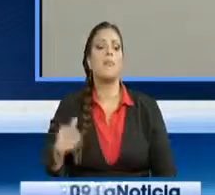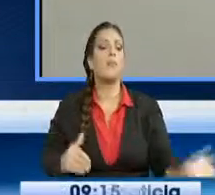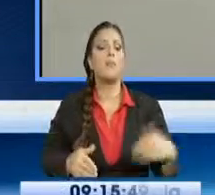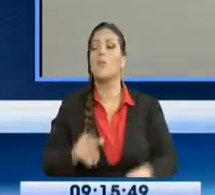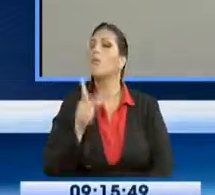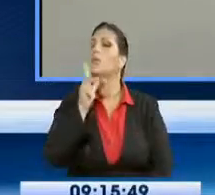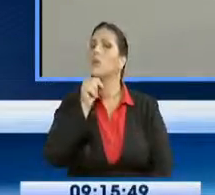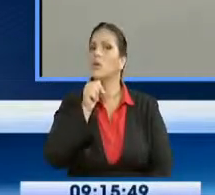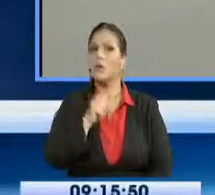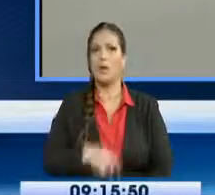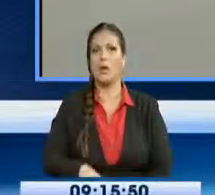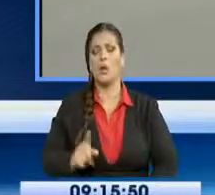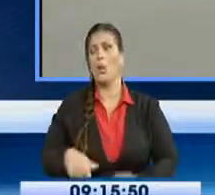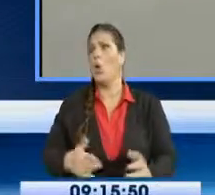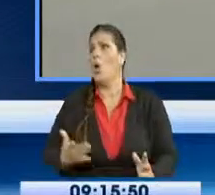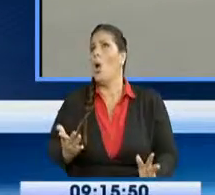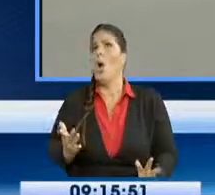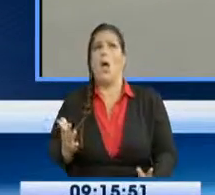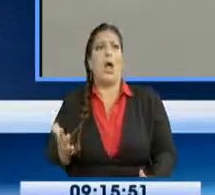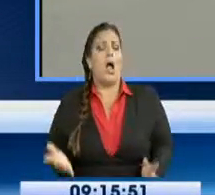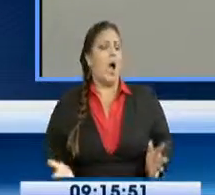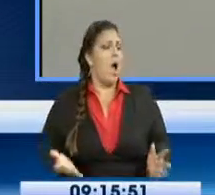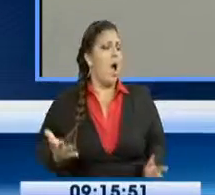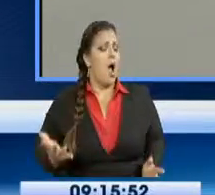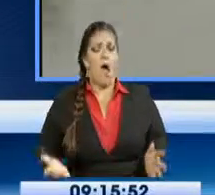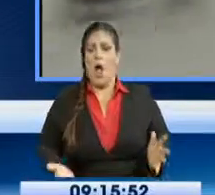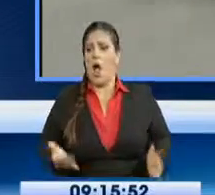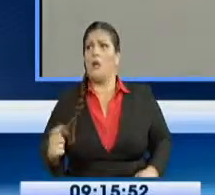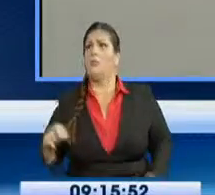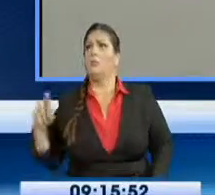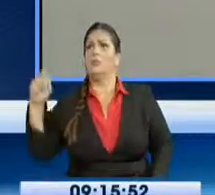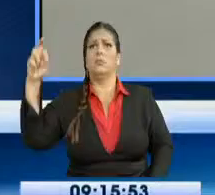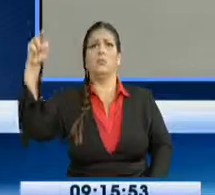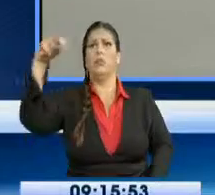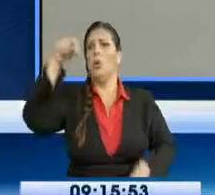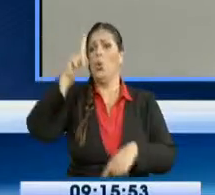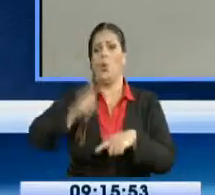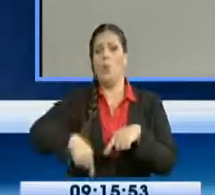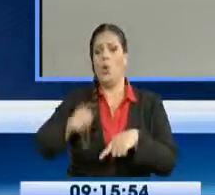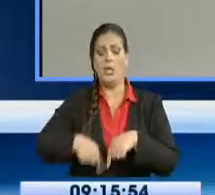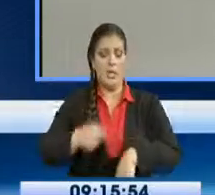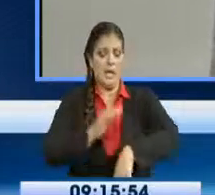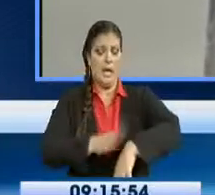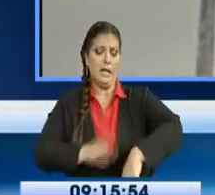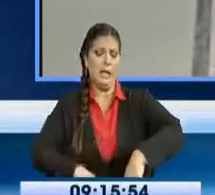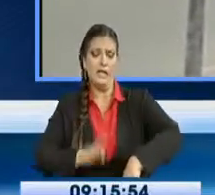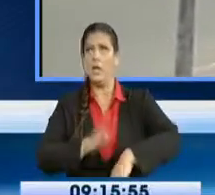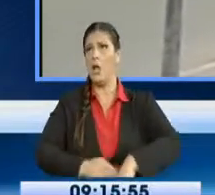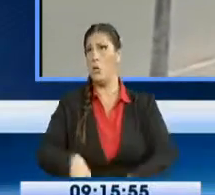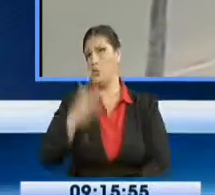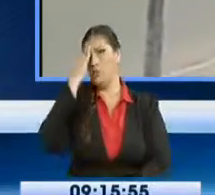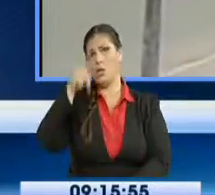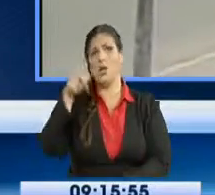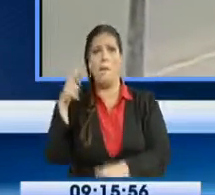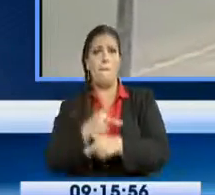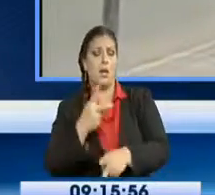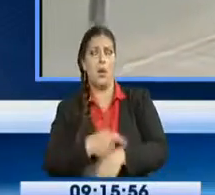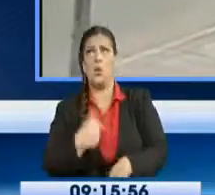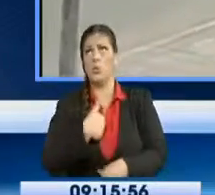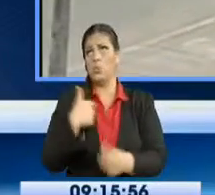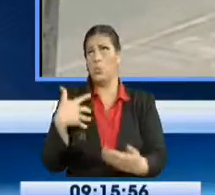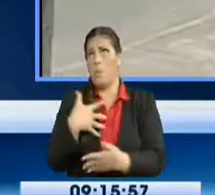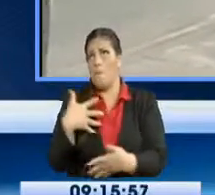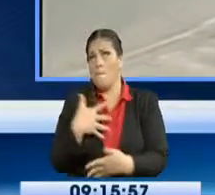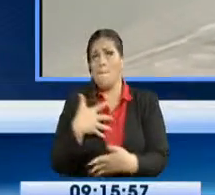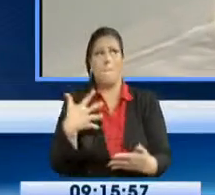si subo, que no tengo tiempo, es que voy apurado, es que asaltan, es que me da miedo, es